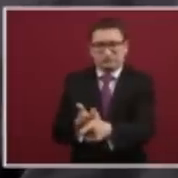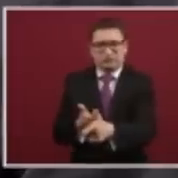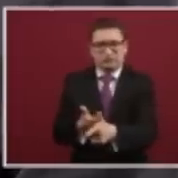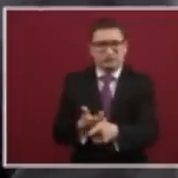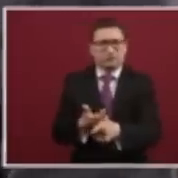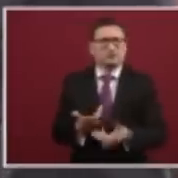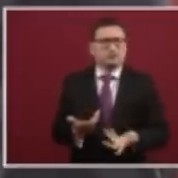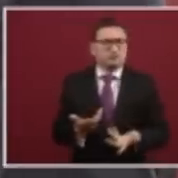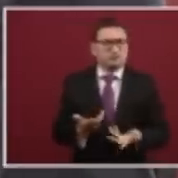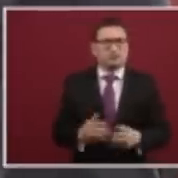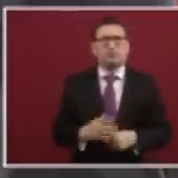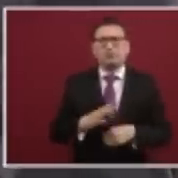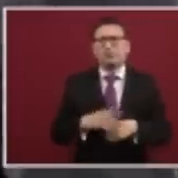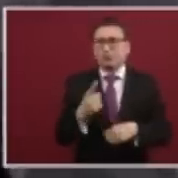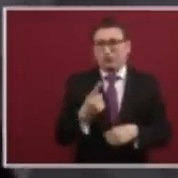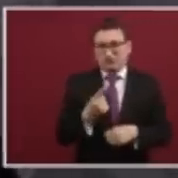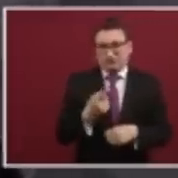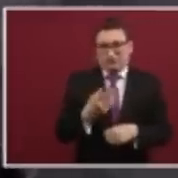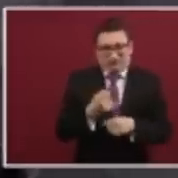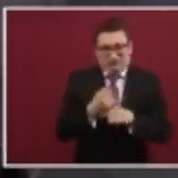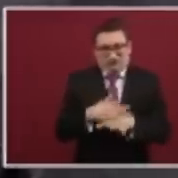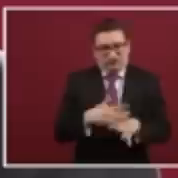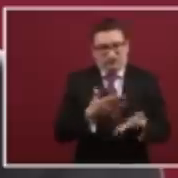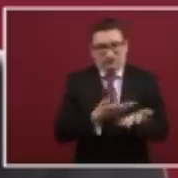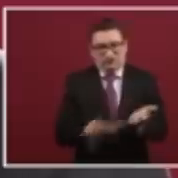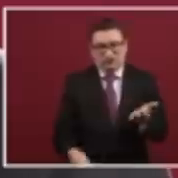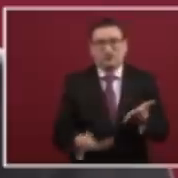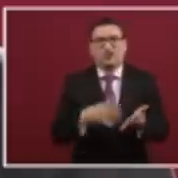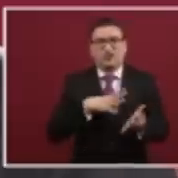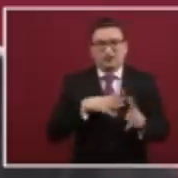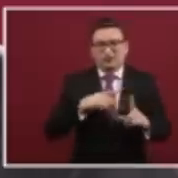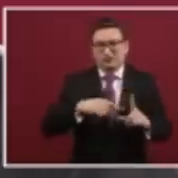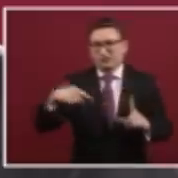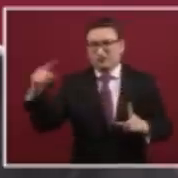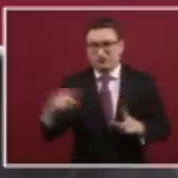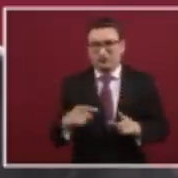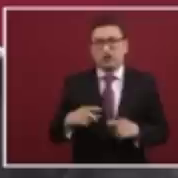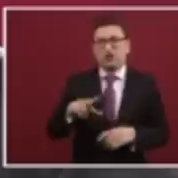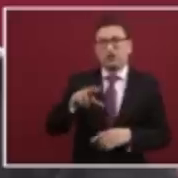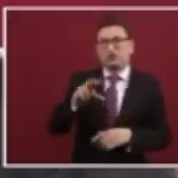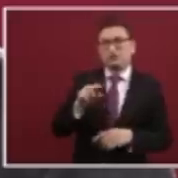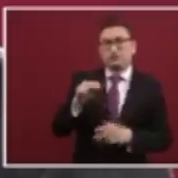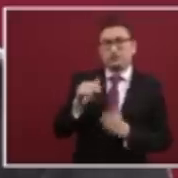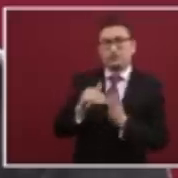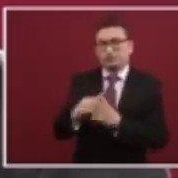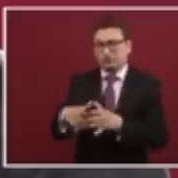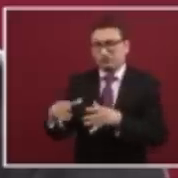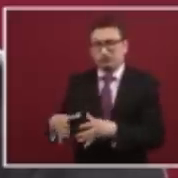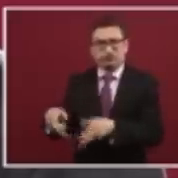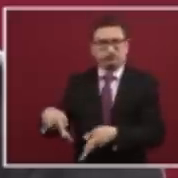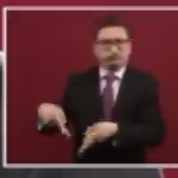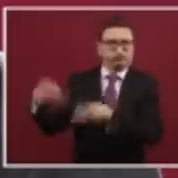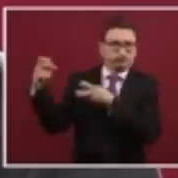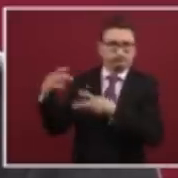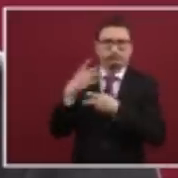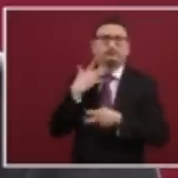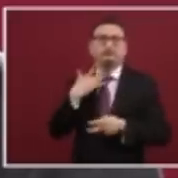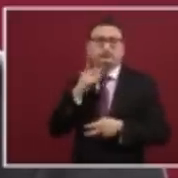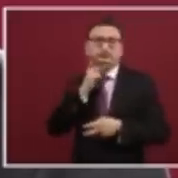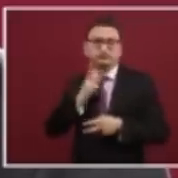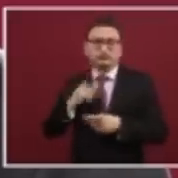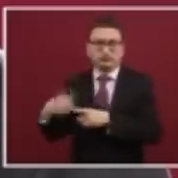porque ahí están los datos de 80 mil barriles diarios que se robaban,